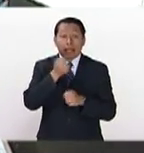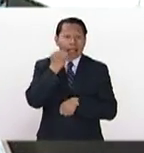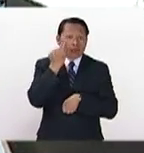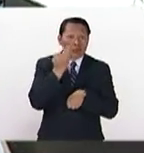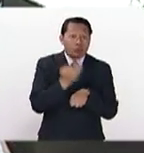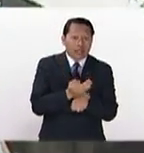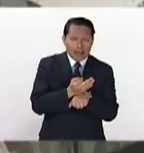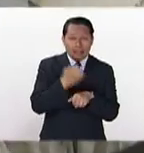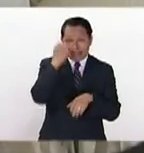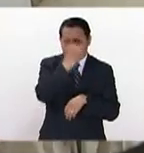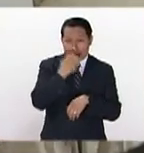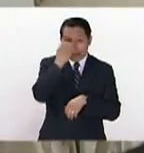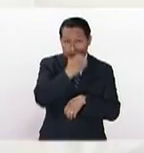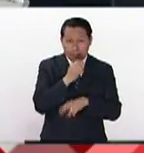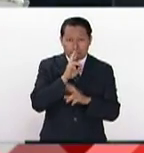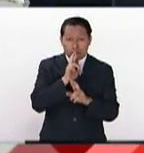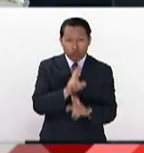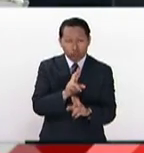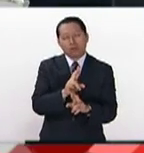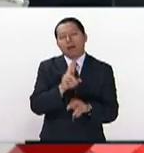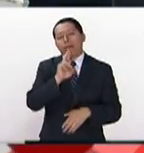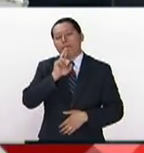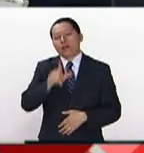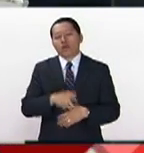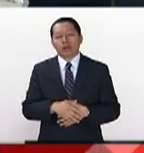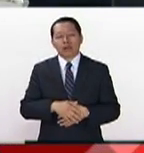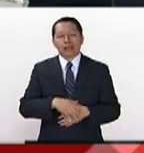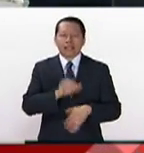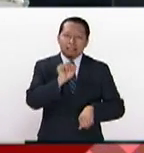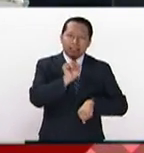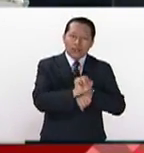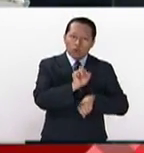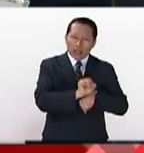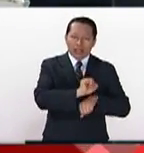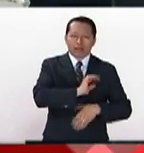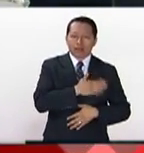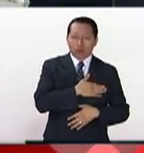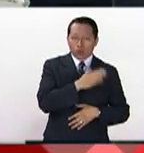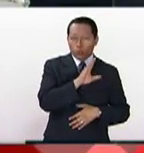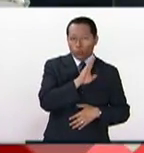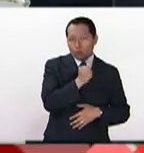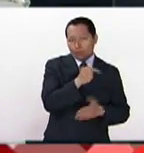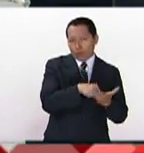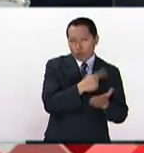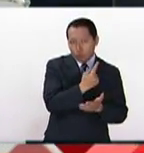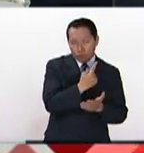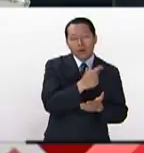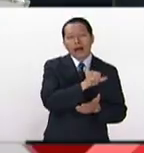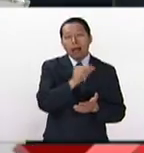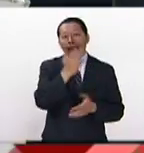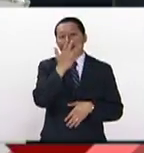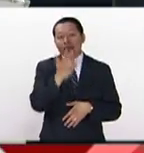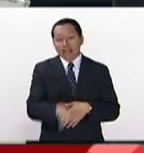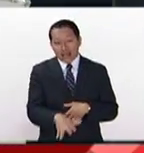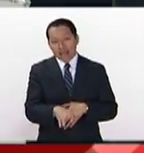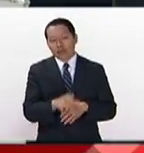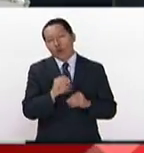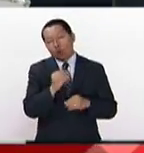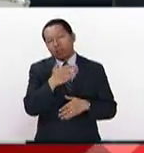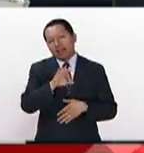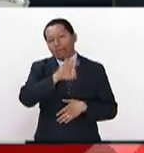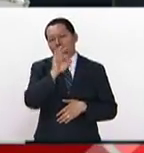estudiantes en evaluaciones han mejorado. En español de secundaria, del 9.1 a 10, un poquito más del